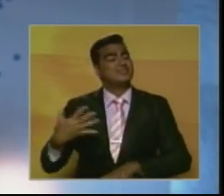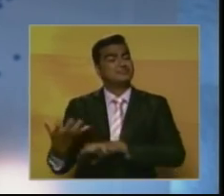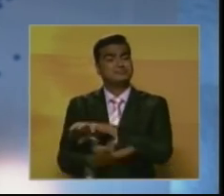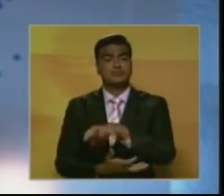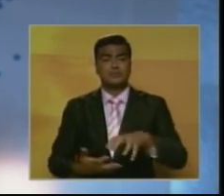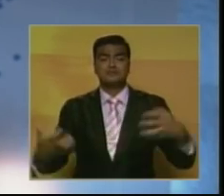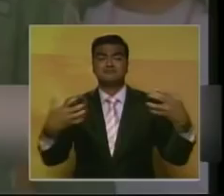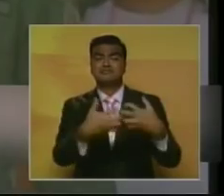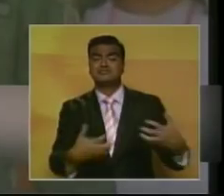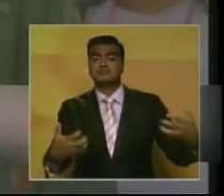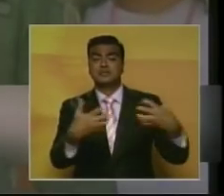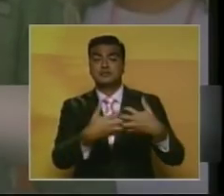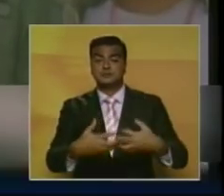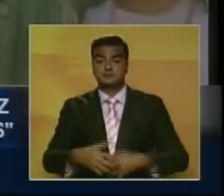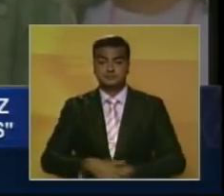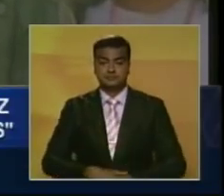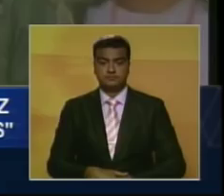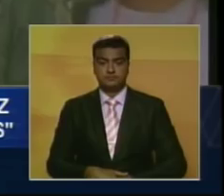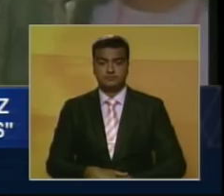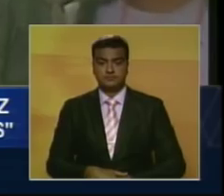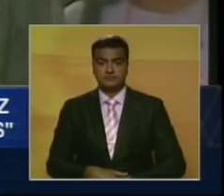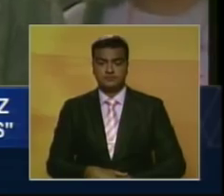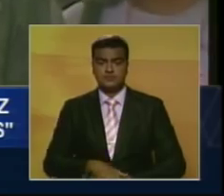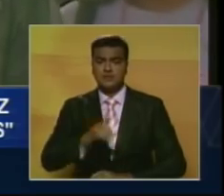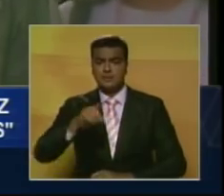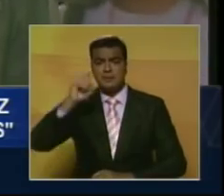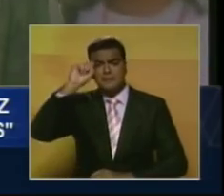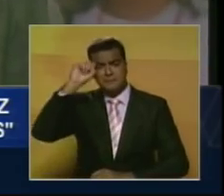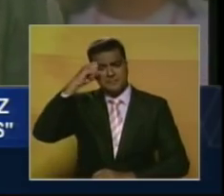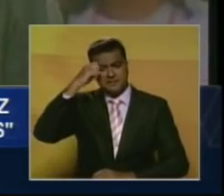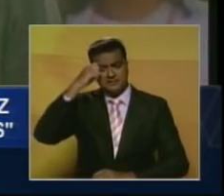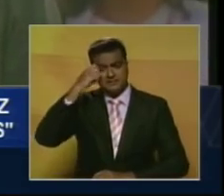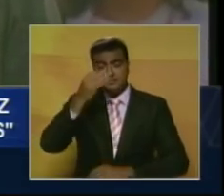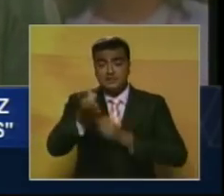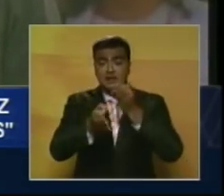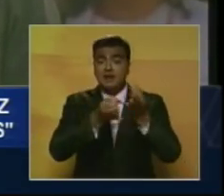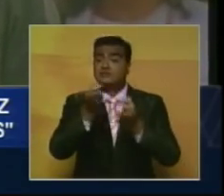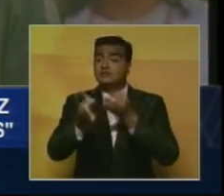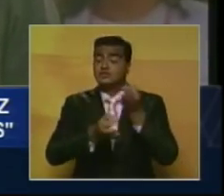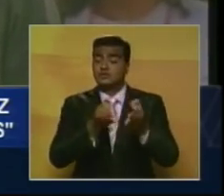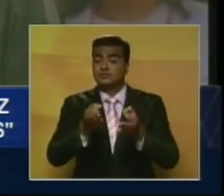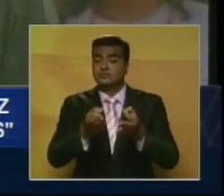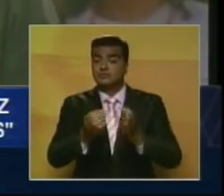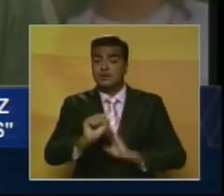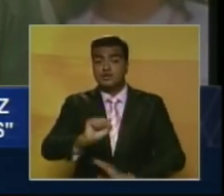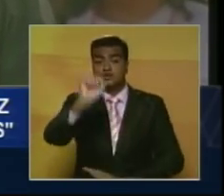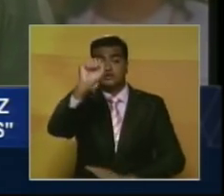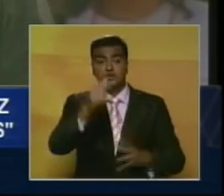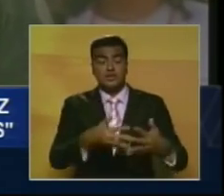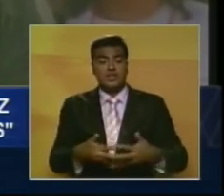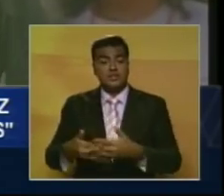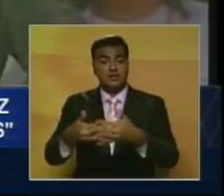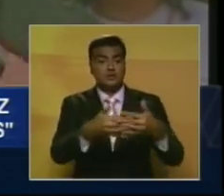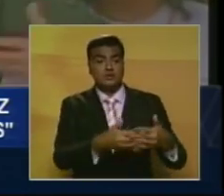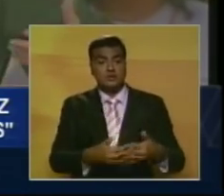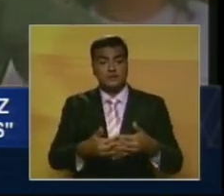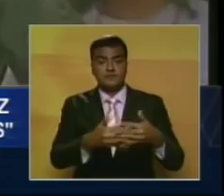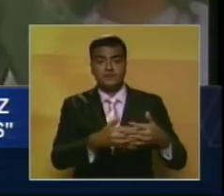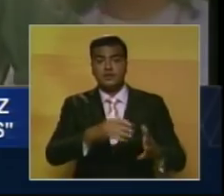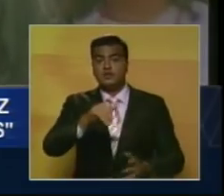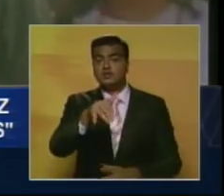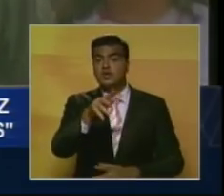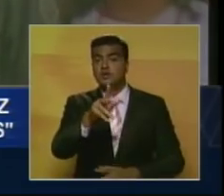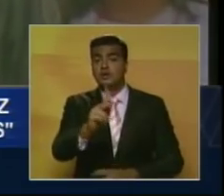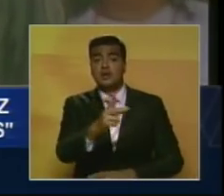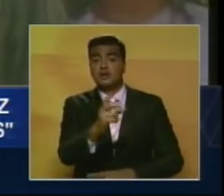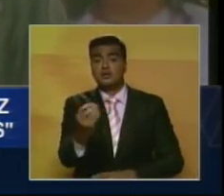ni enfrentamientos. Padrino López considera que las recientes declaraciones del jefe del Comando Sur estadounidense, el general John Kelly, no